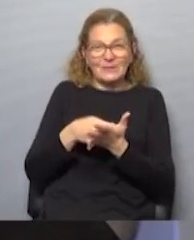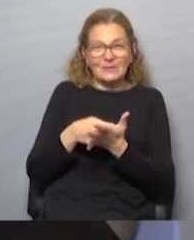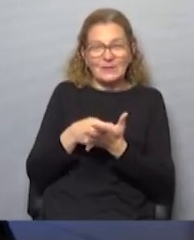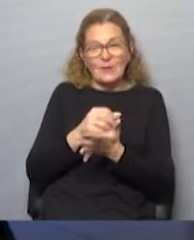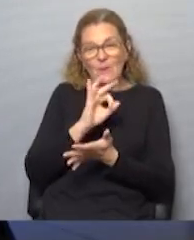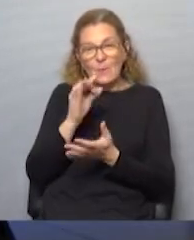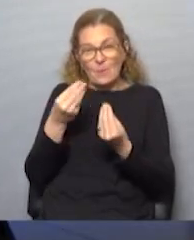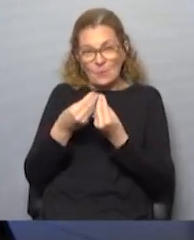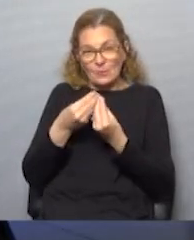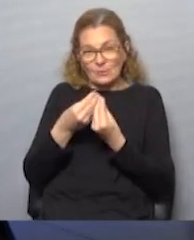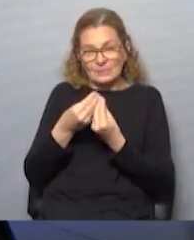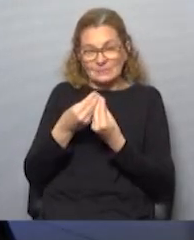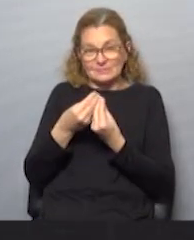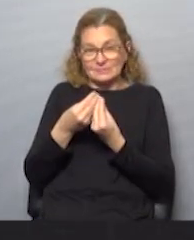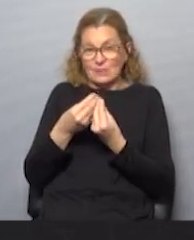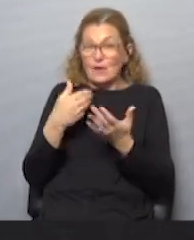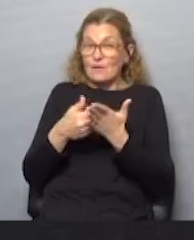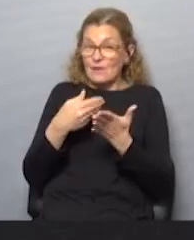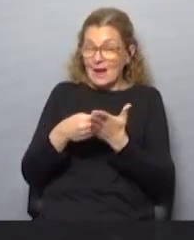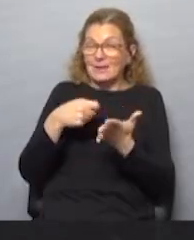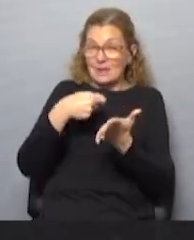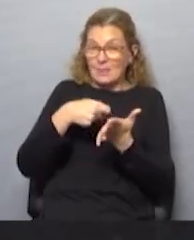mucho amoroso muy bueno